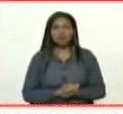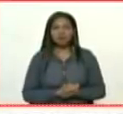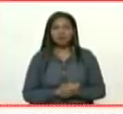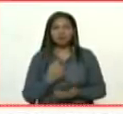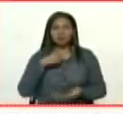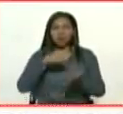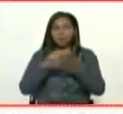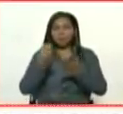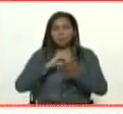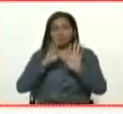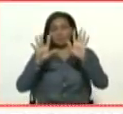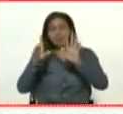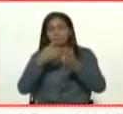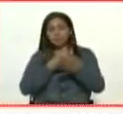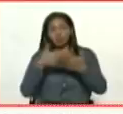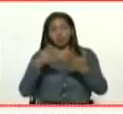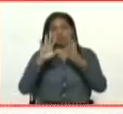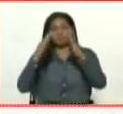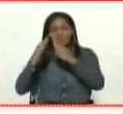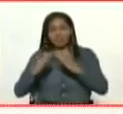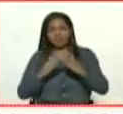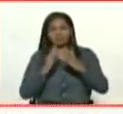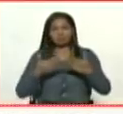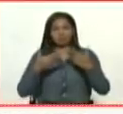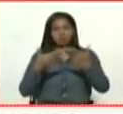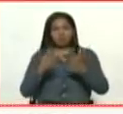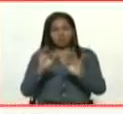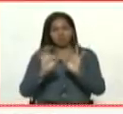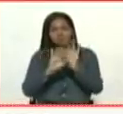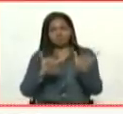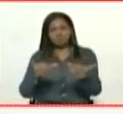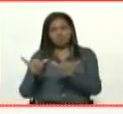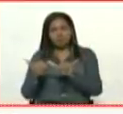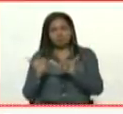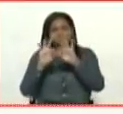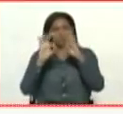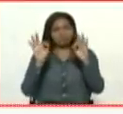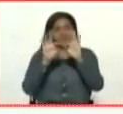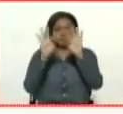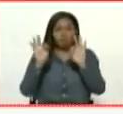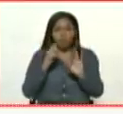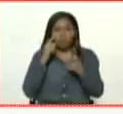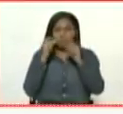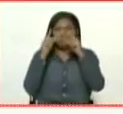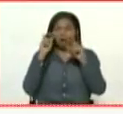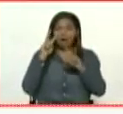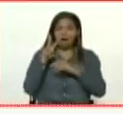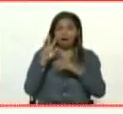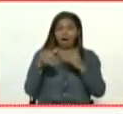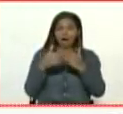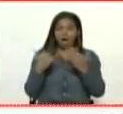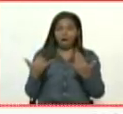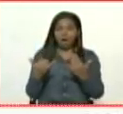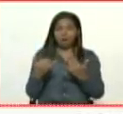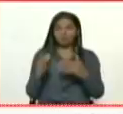Tocamos más de 10 millones de hogares de esta forma. ¿Y qué descubrimos? Que